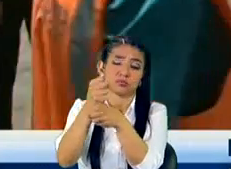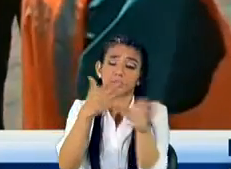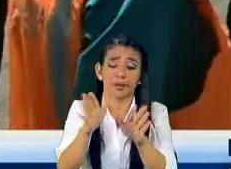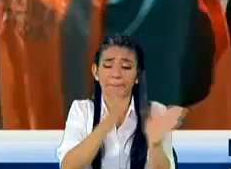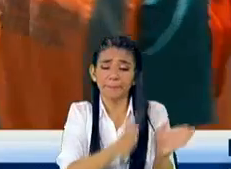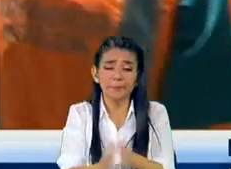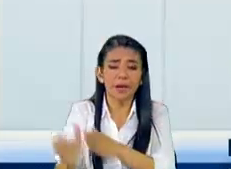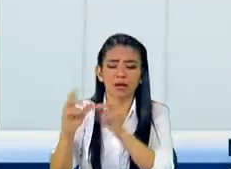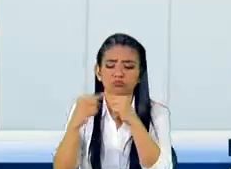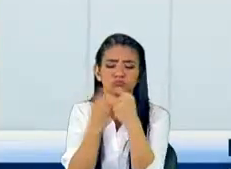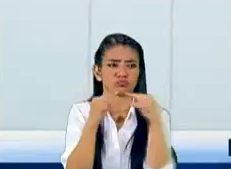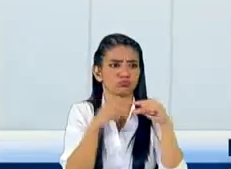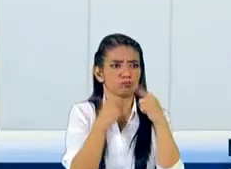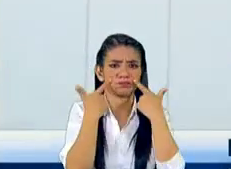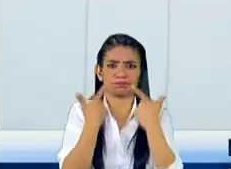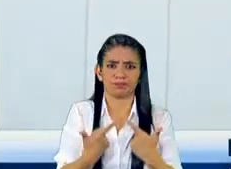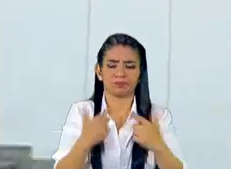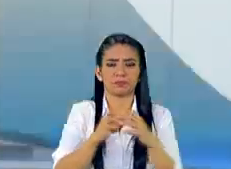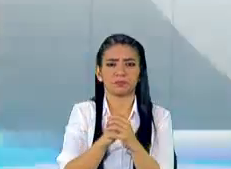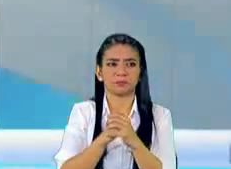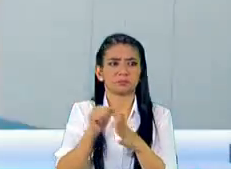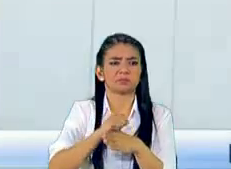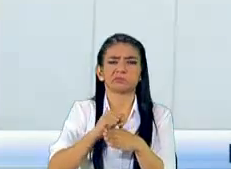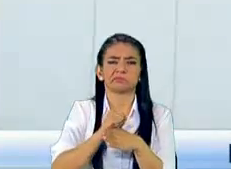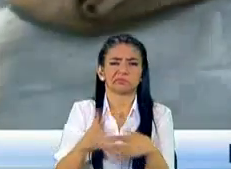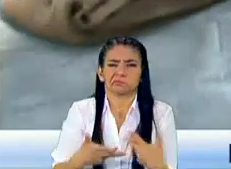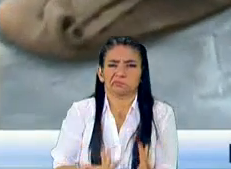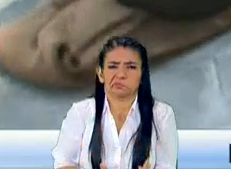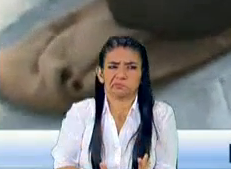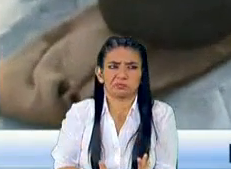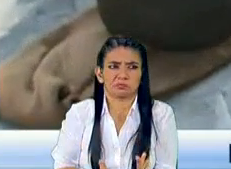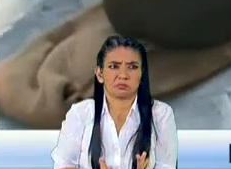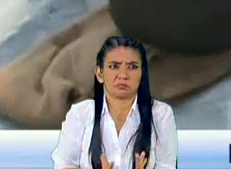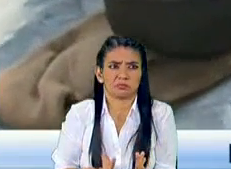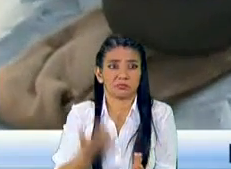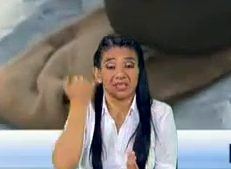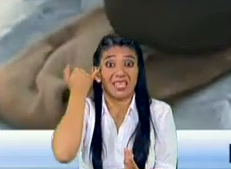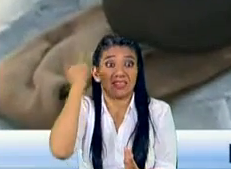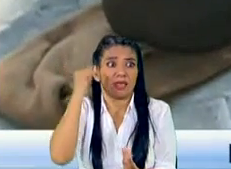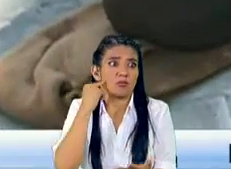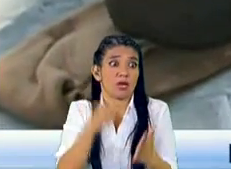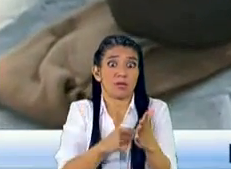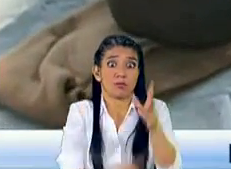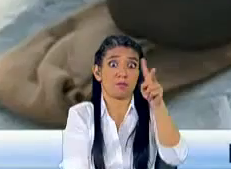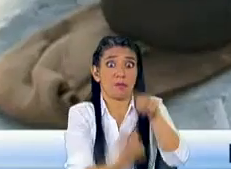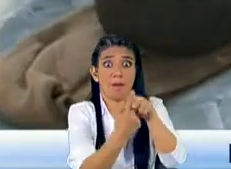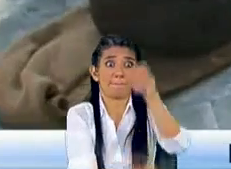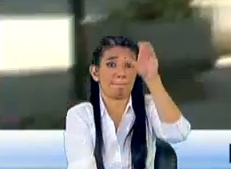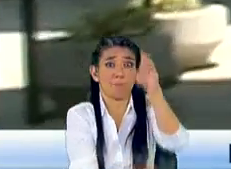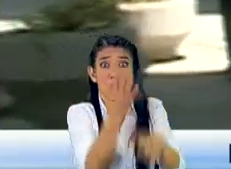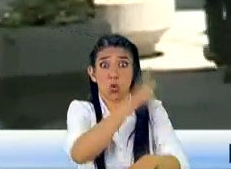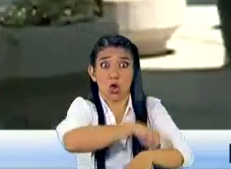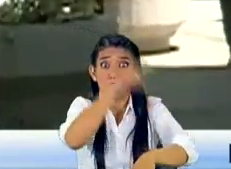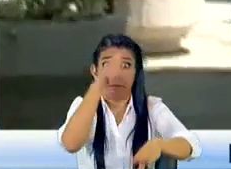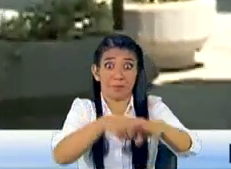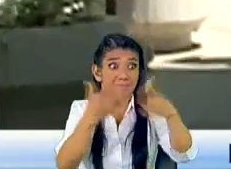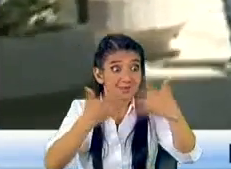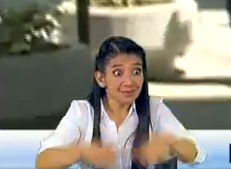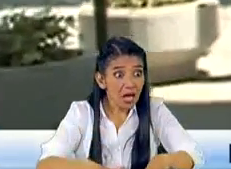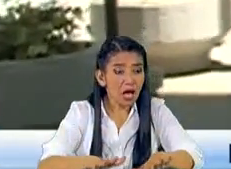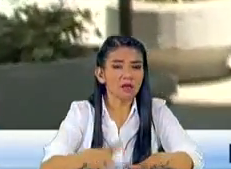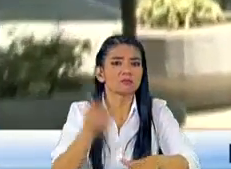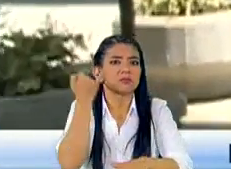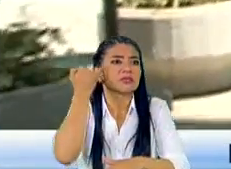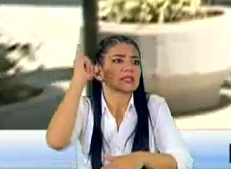un barrido del hotel y determinar la necesidad de evacuación del inmueble. Una de las comisiones especiales está capacitada para